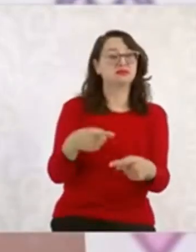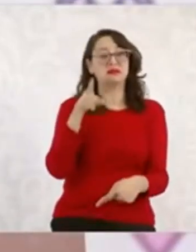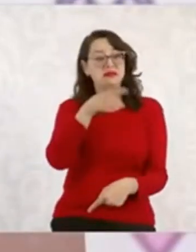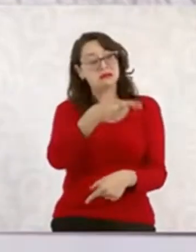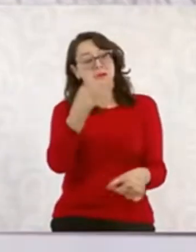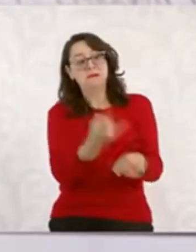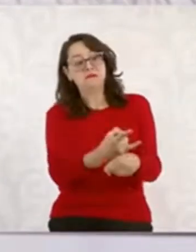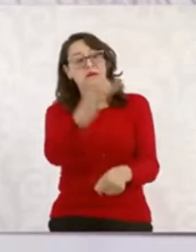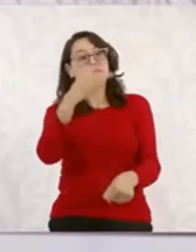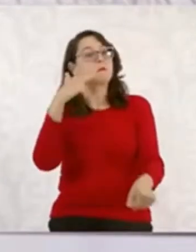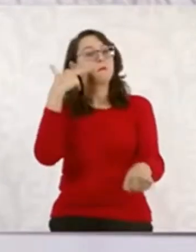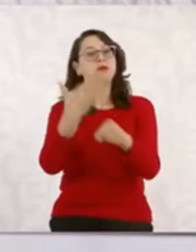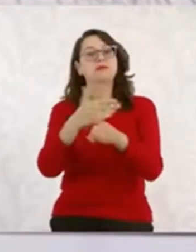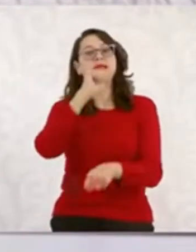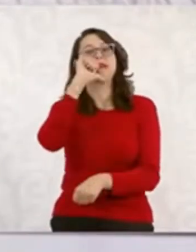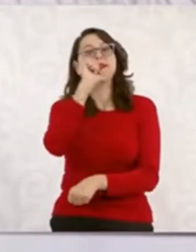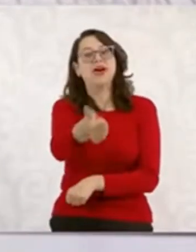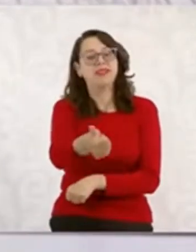irresponsabilidad.